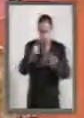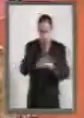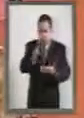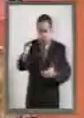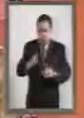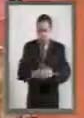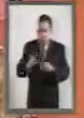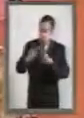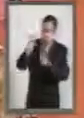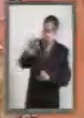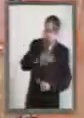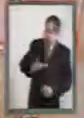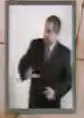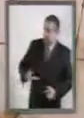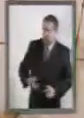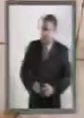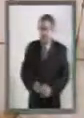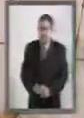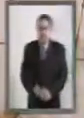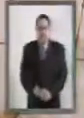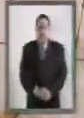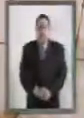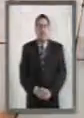gracias, presidente.